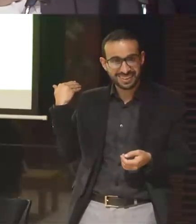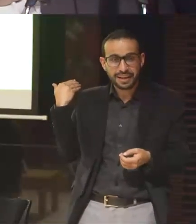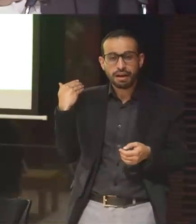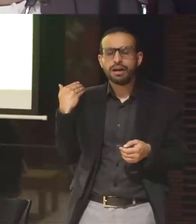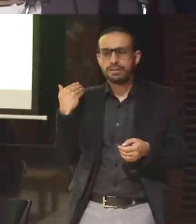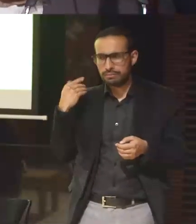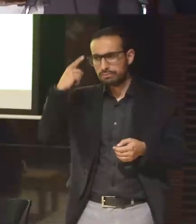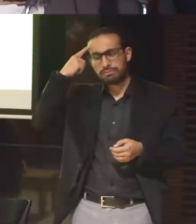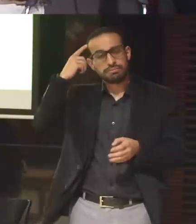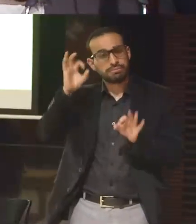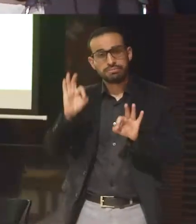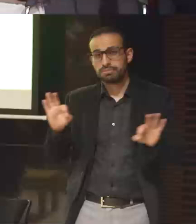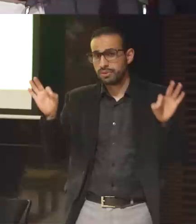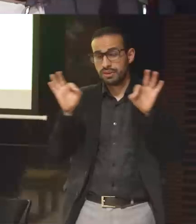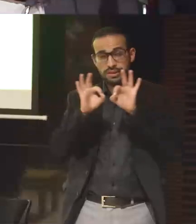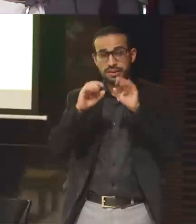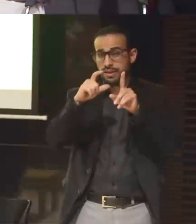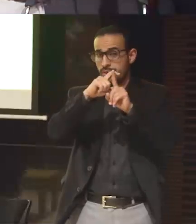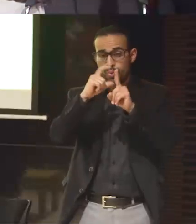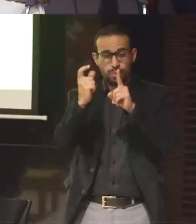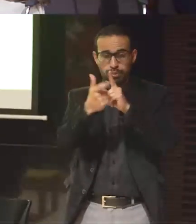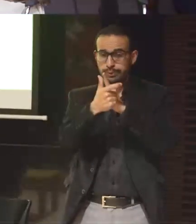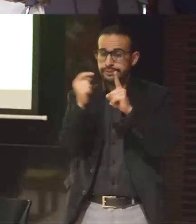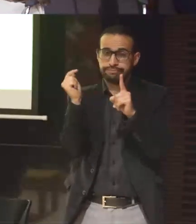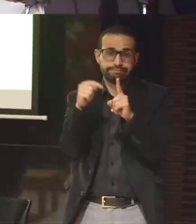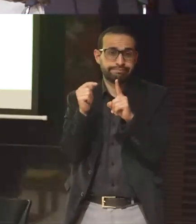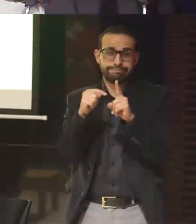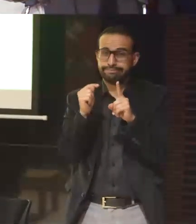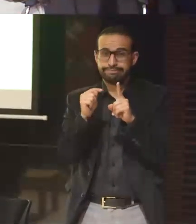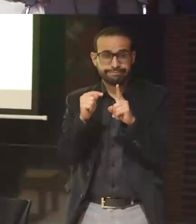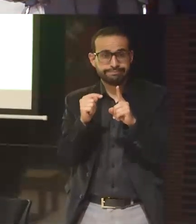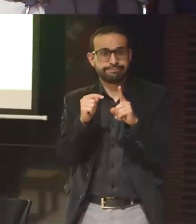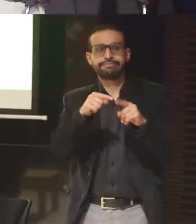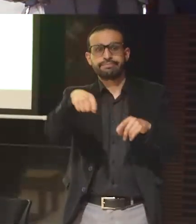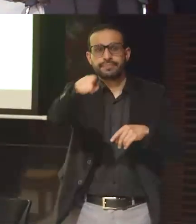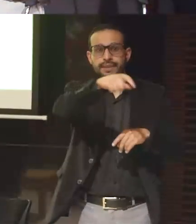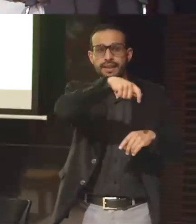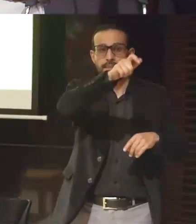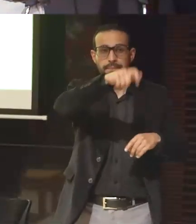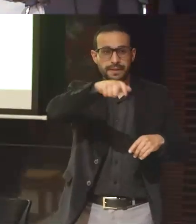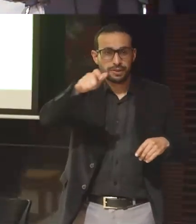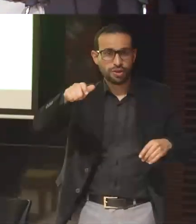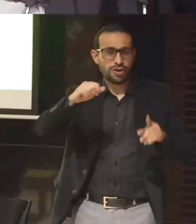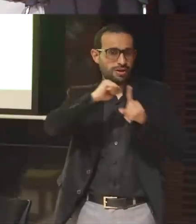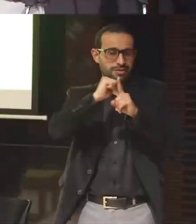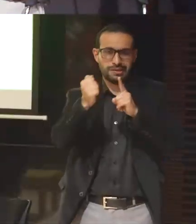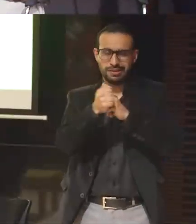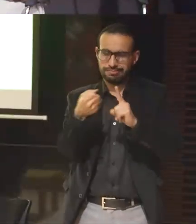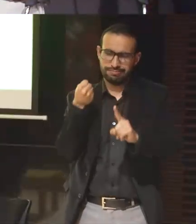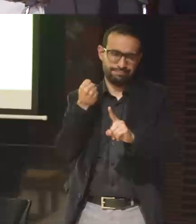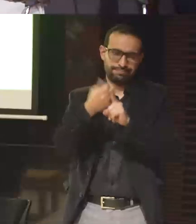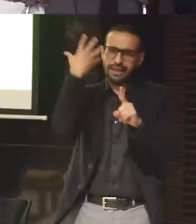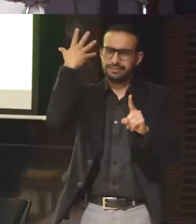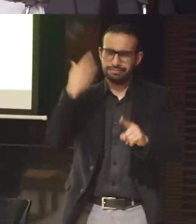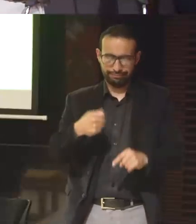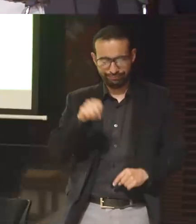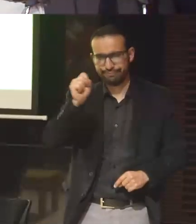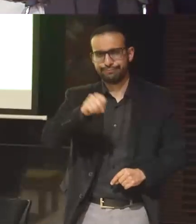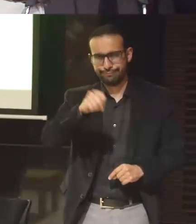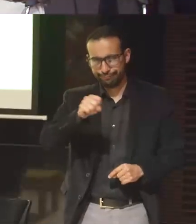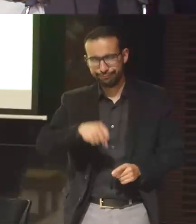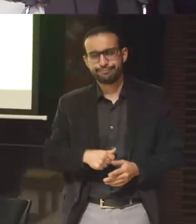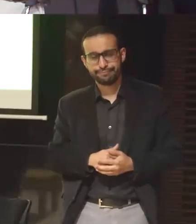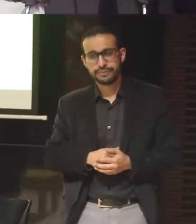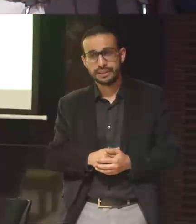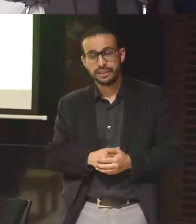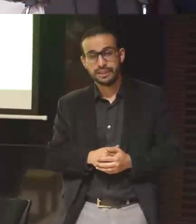operar transformaciones de gran impacto en la ciudad. Y quiero además contar,